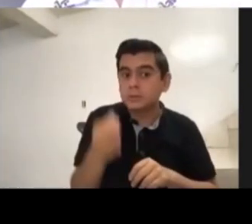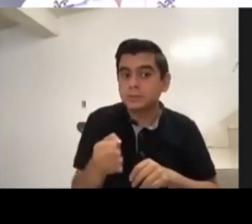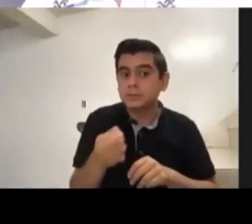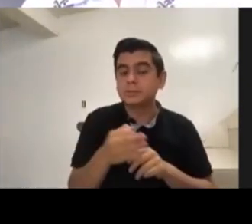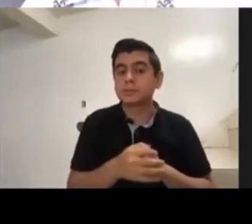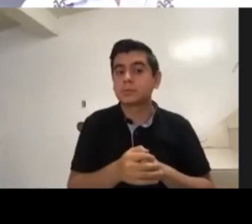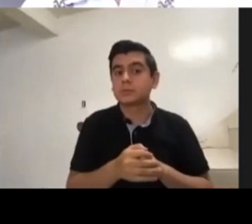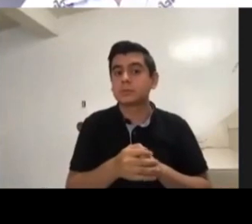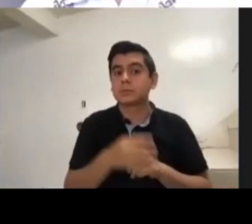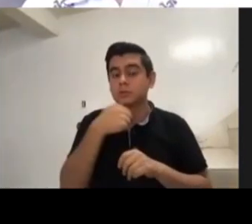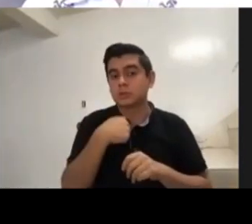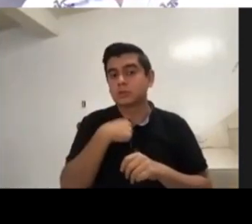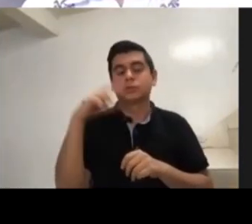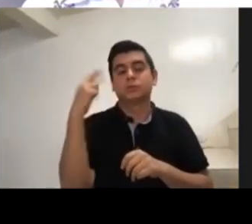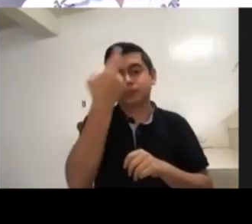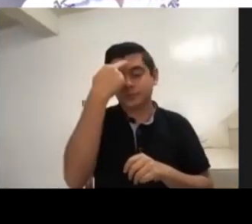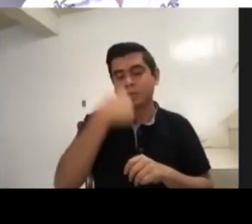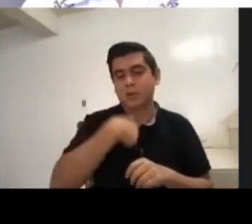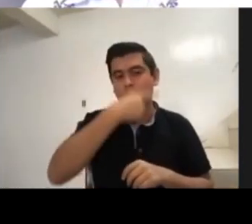encuestas sobre esto,